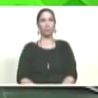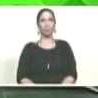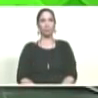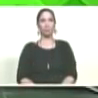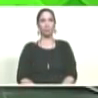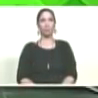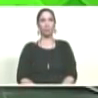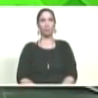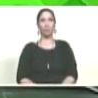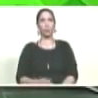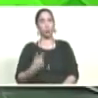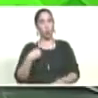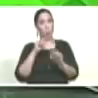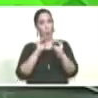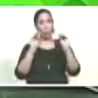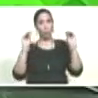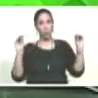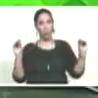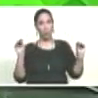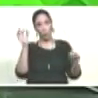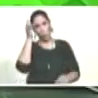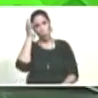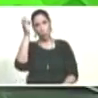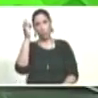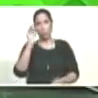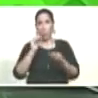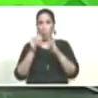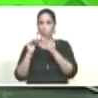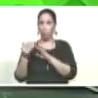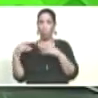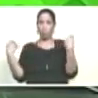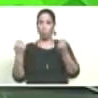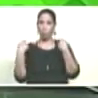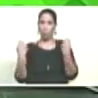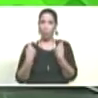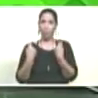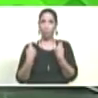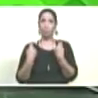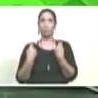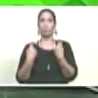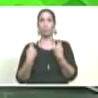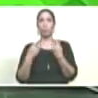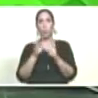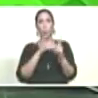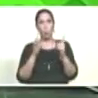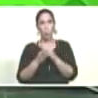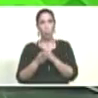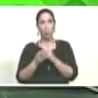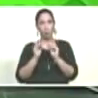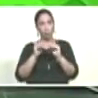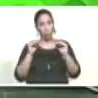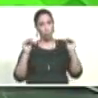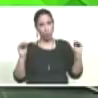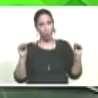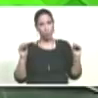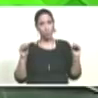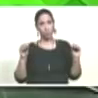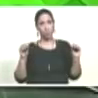Porque cuando convoqué a los consejos populares de comunas, campesinos, de cultura, etcétera, lo convoqué con